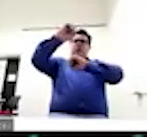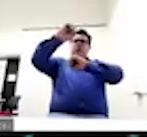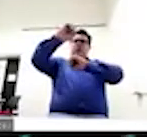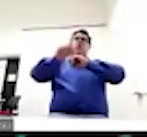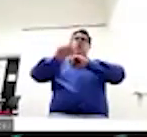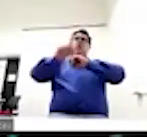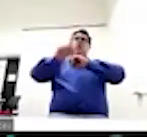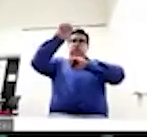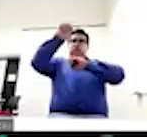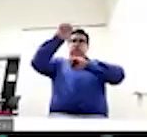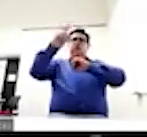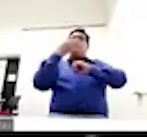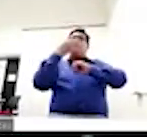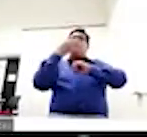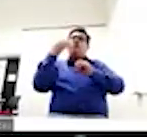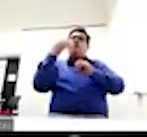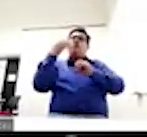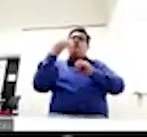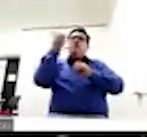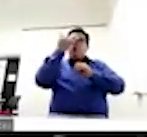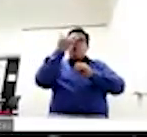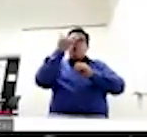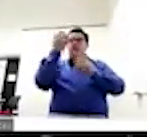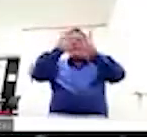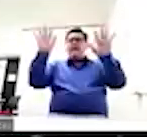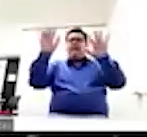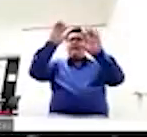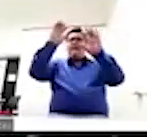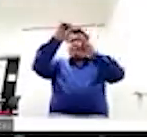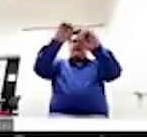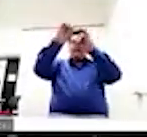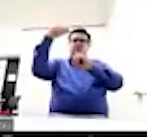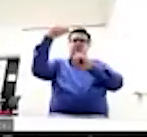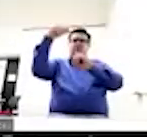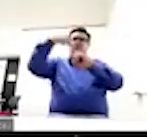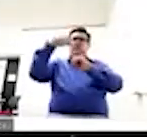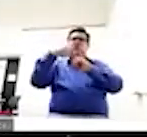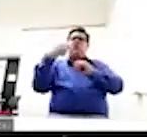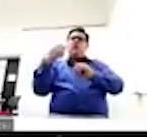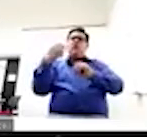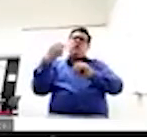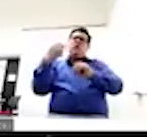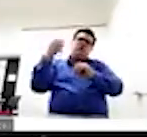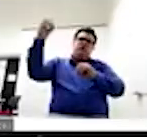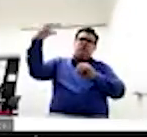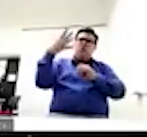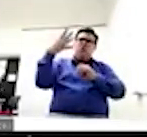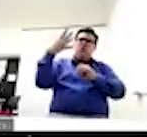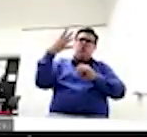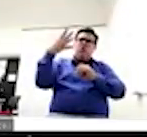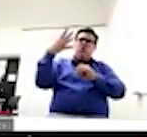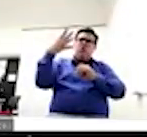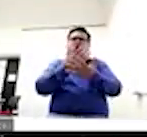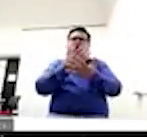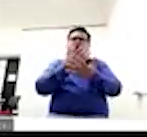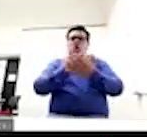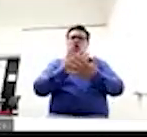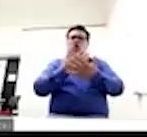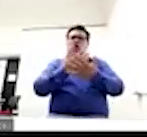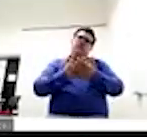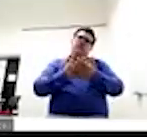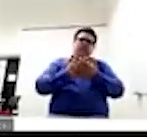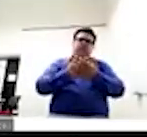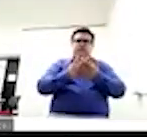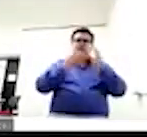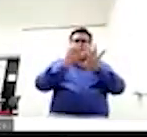cálida y seca y un mundo de debajo de oscuridad húmeda y vacío. Vino después el